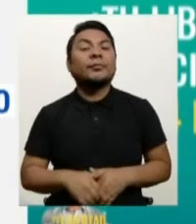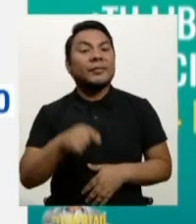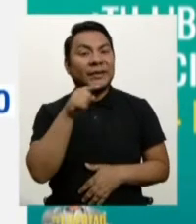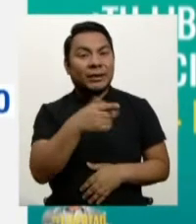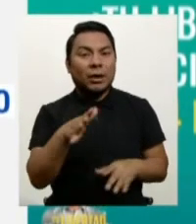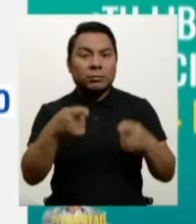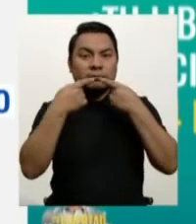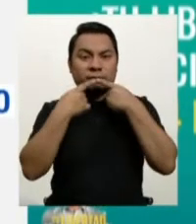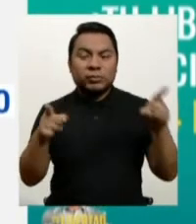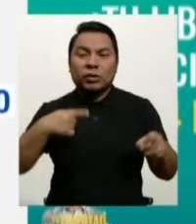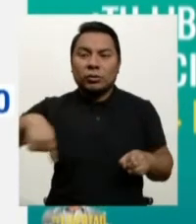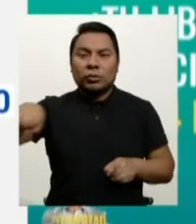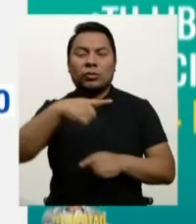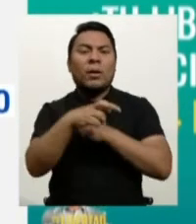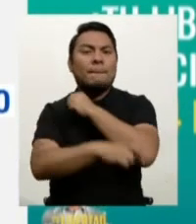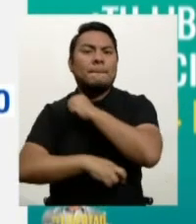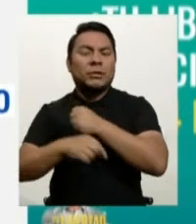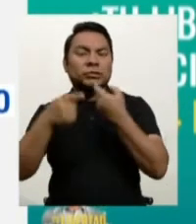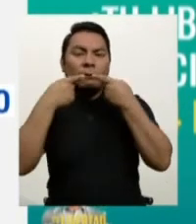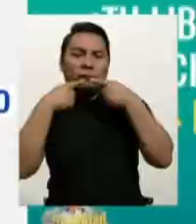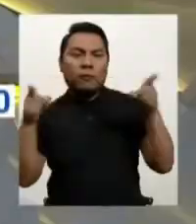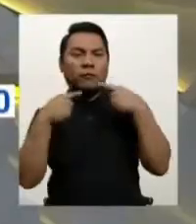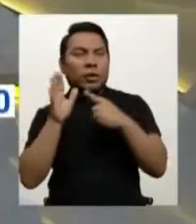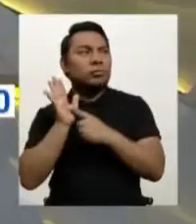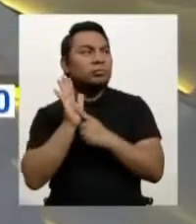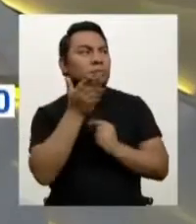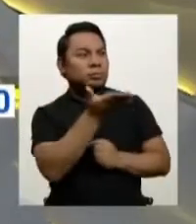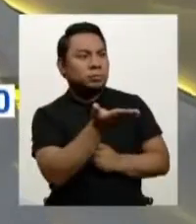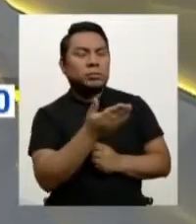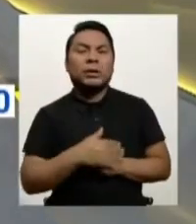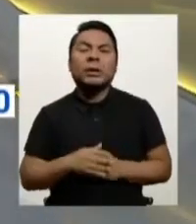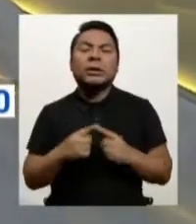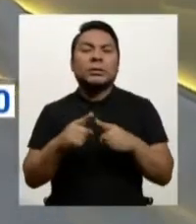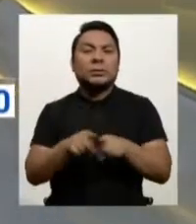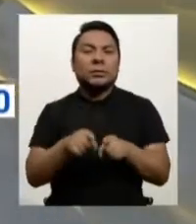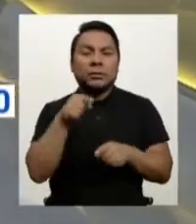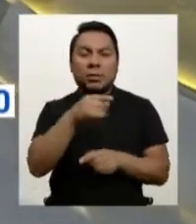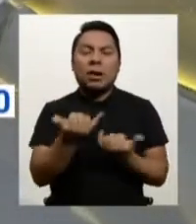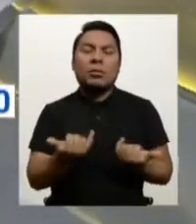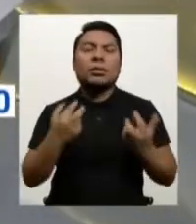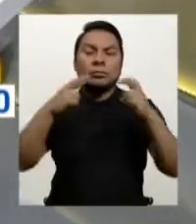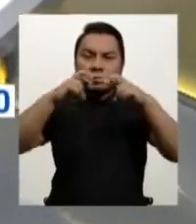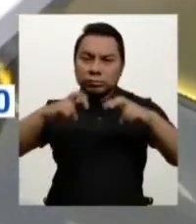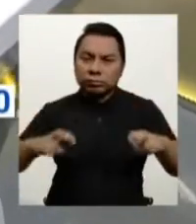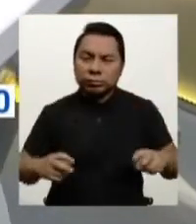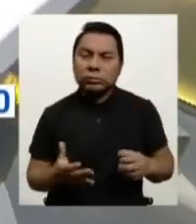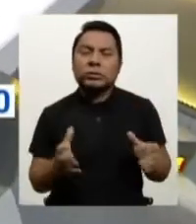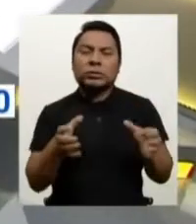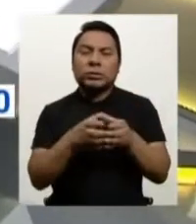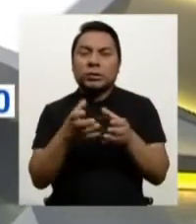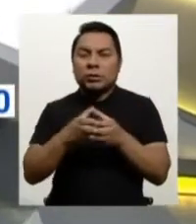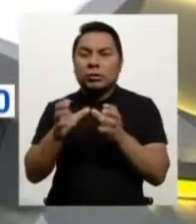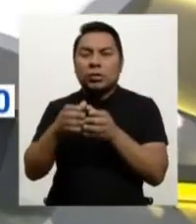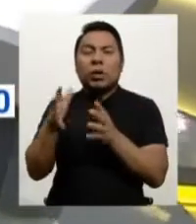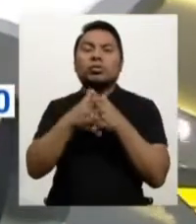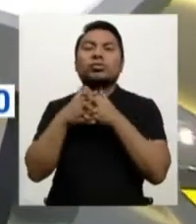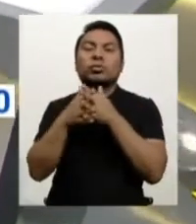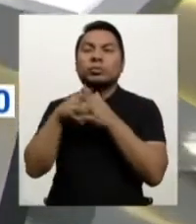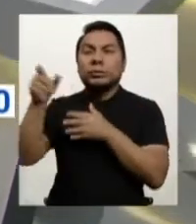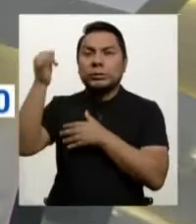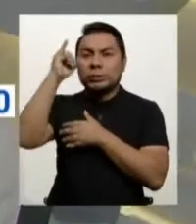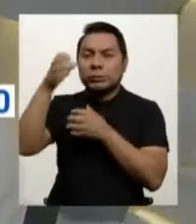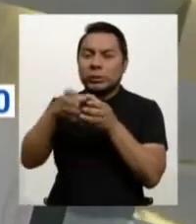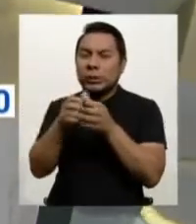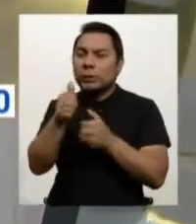publicada su información a través de YouTube. Y esto está siendo investigado por los servicios, por la comunidad de inteligencia de Estados Unidos,